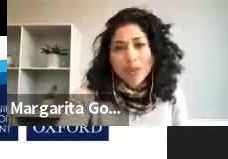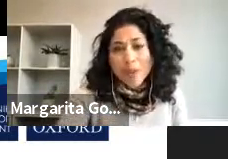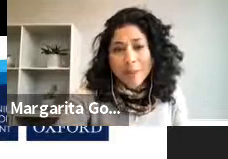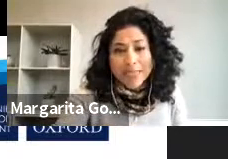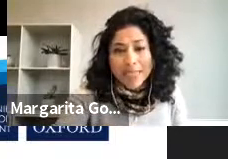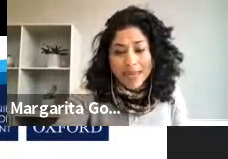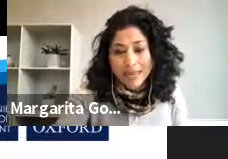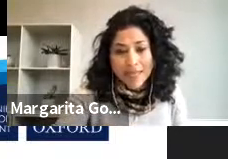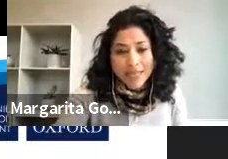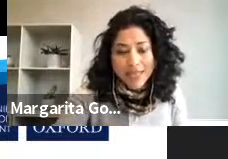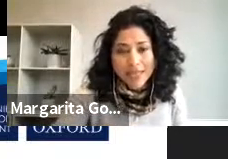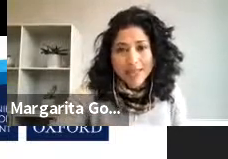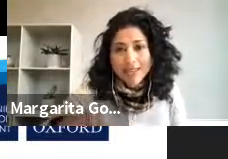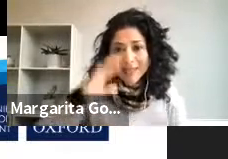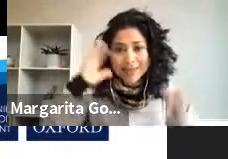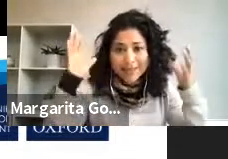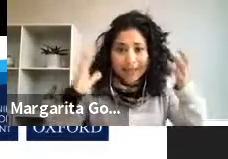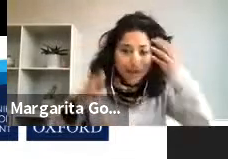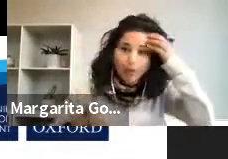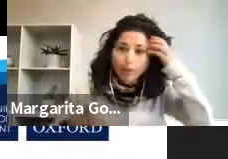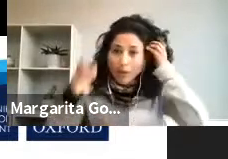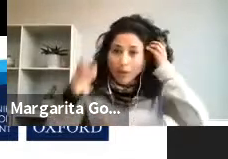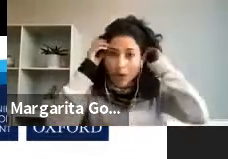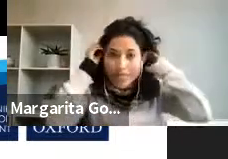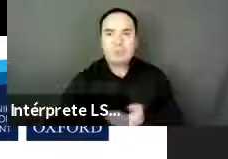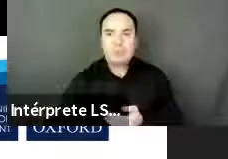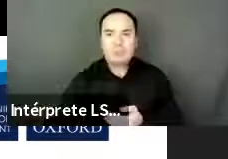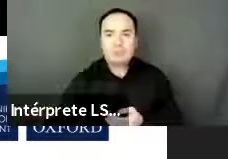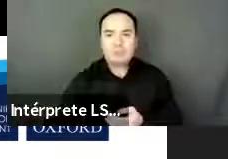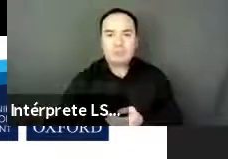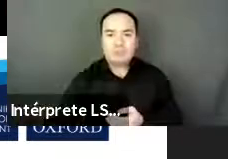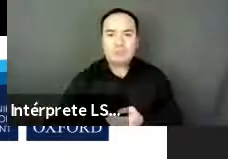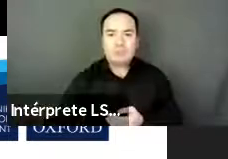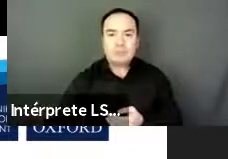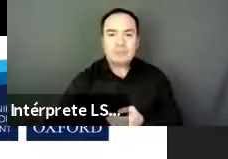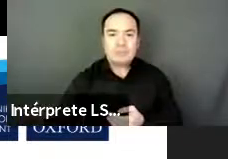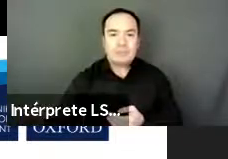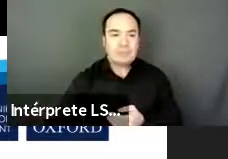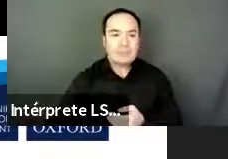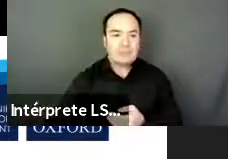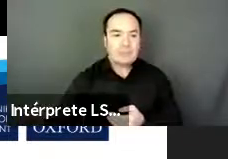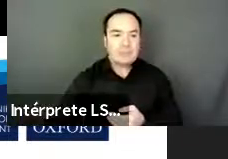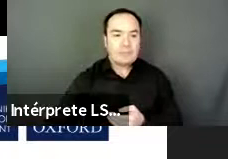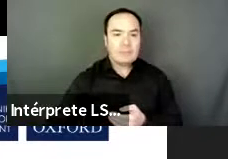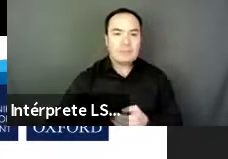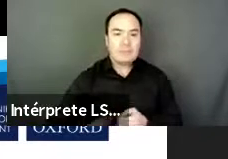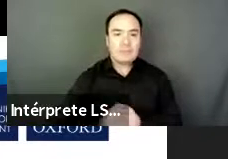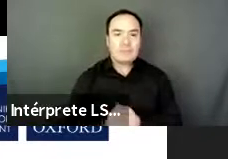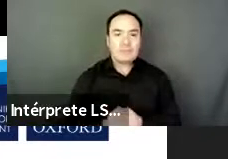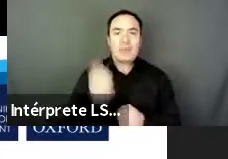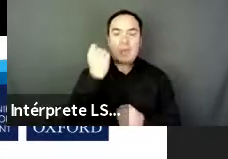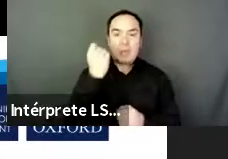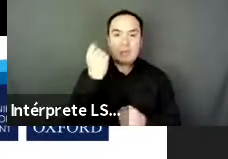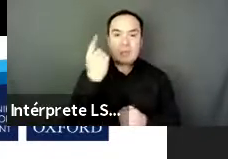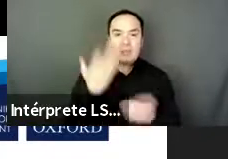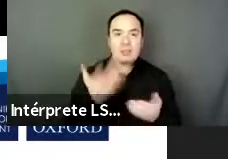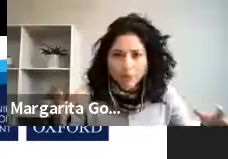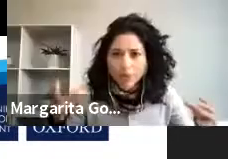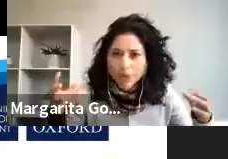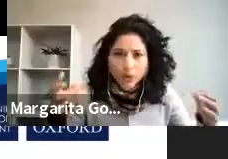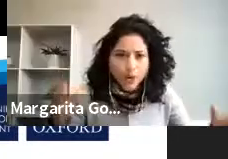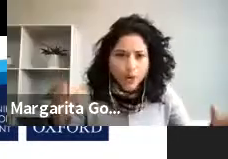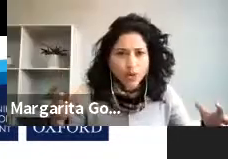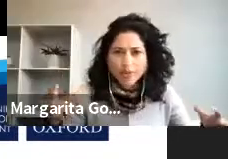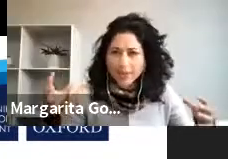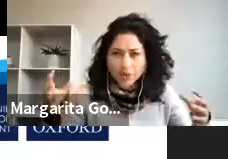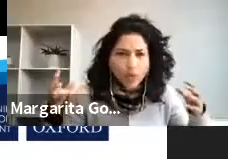por donde empezar y es algo que hemos venido haciendo es entender comportamientos voltear a ver cuáles son los comportamientos